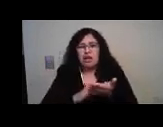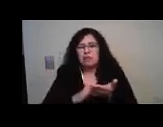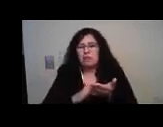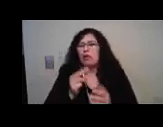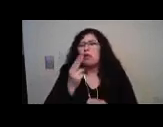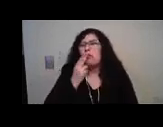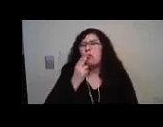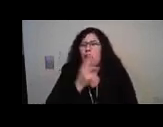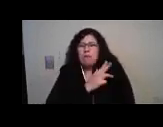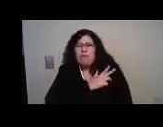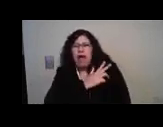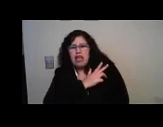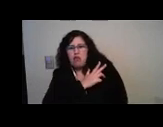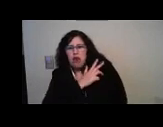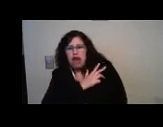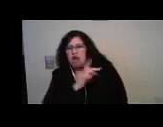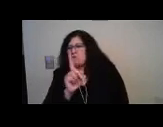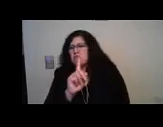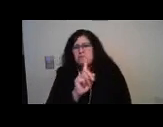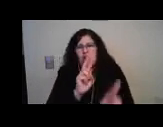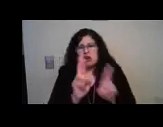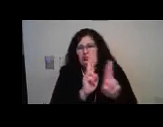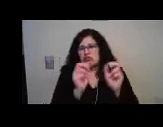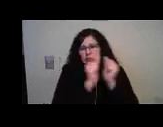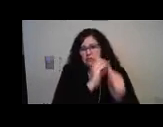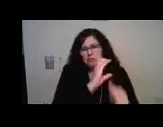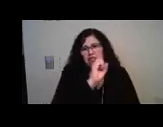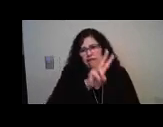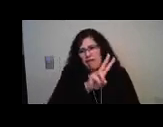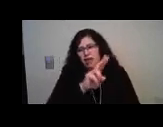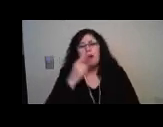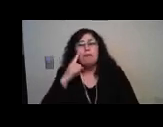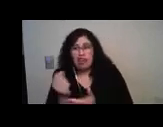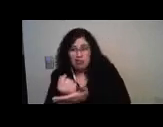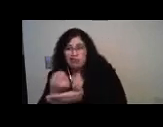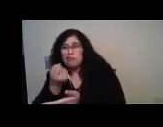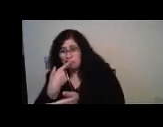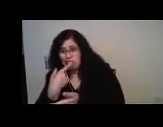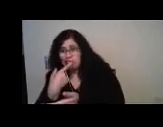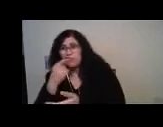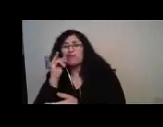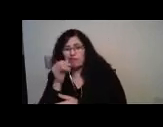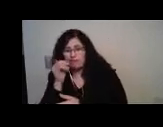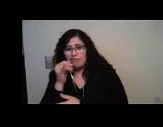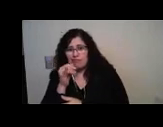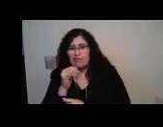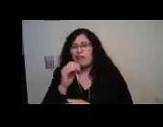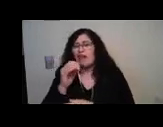marihuana o estimulantes en general, no tienen relación con la ocurrencia de accidente cerebrovascular, pero